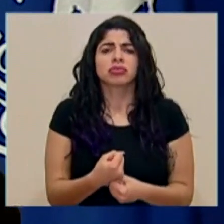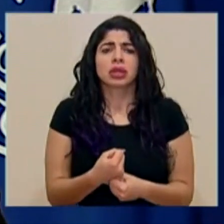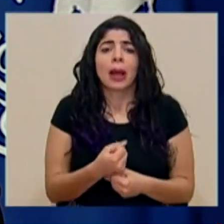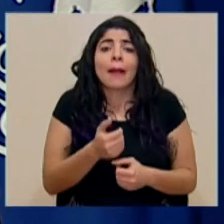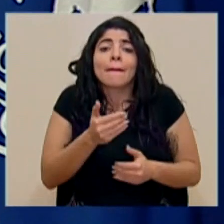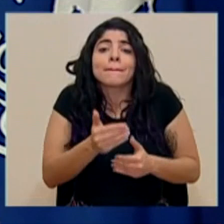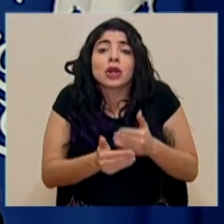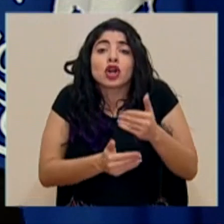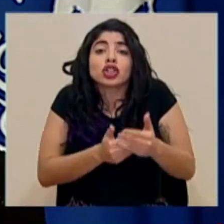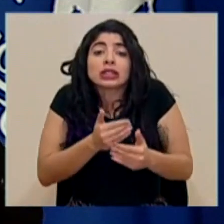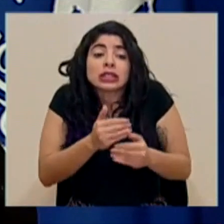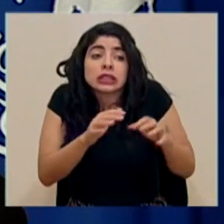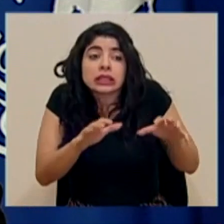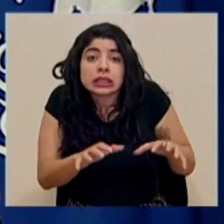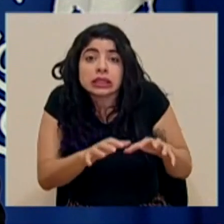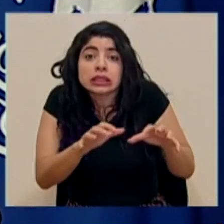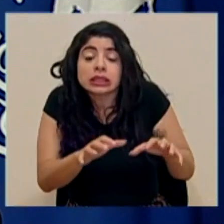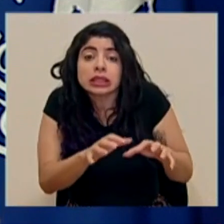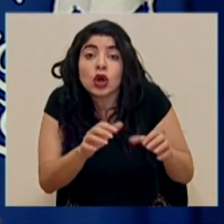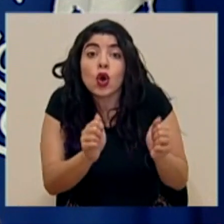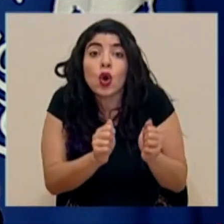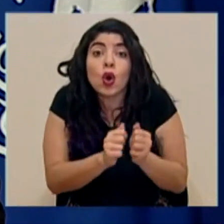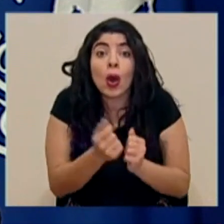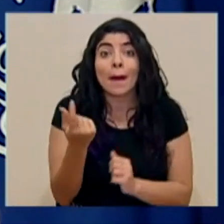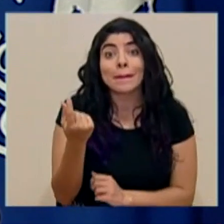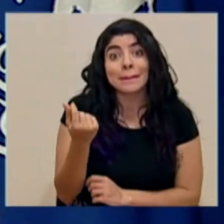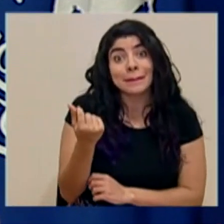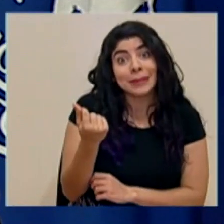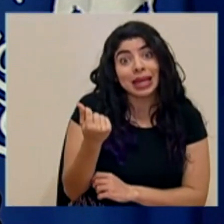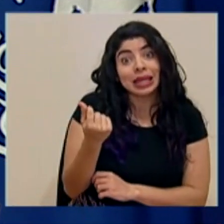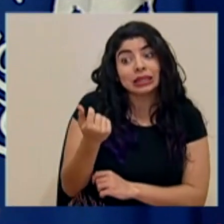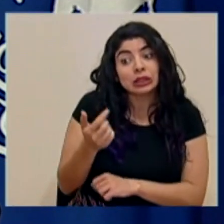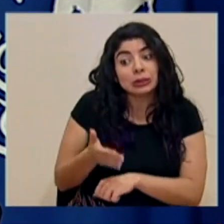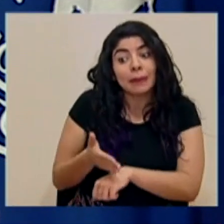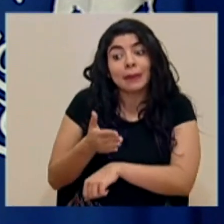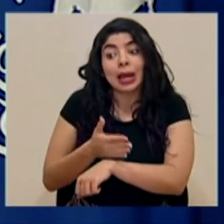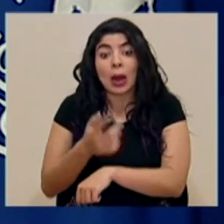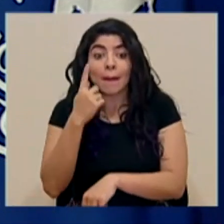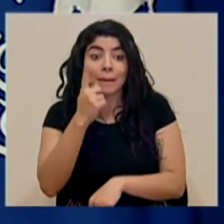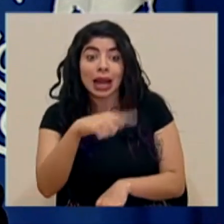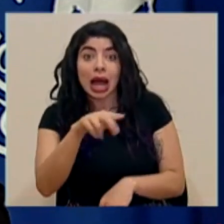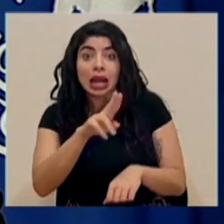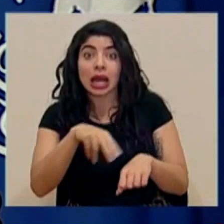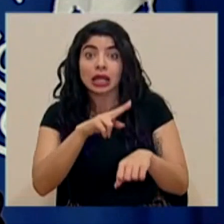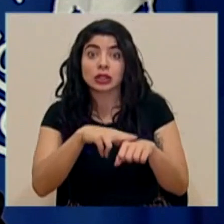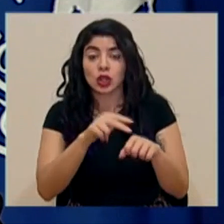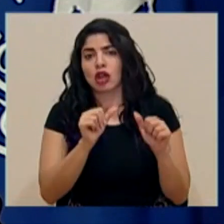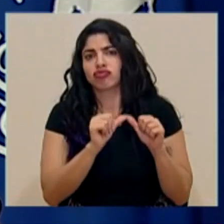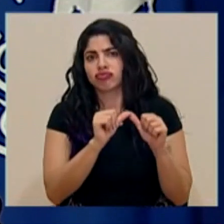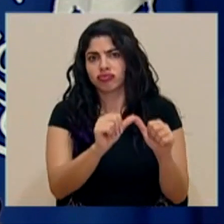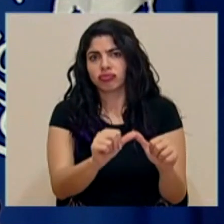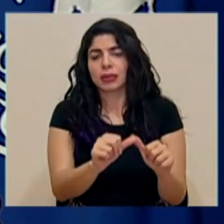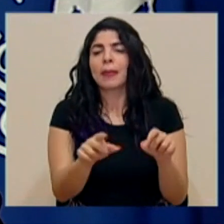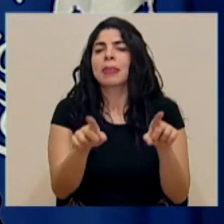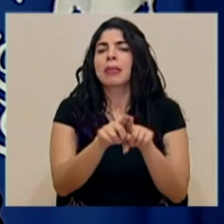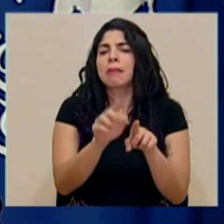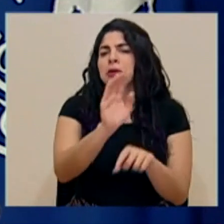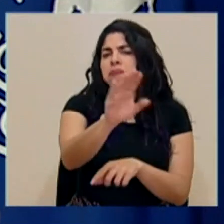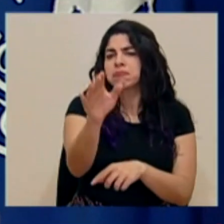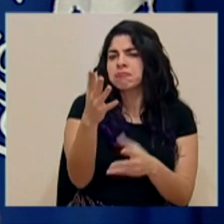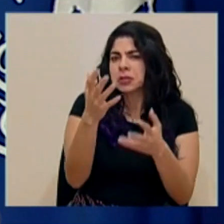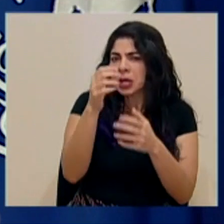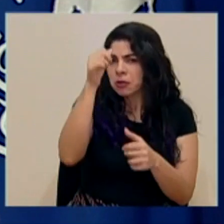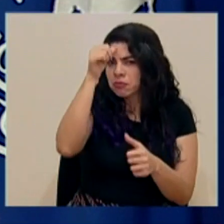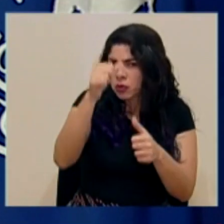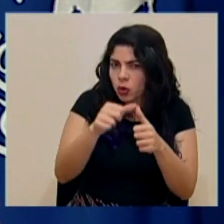el proceso de reactivación con precios mejorados para el turismo nacional se mantiene. Además, quiero recordar que